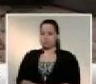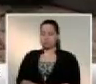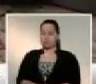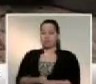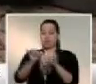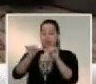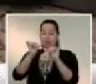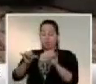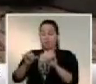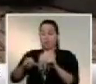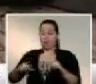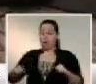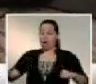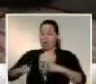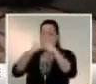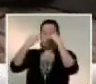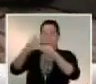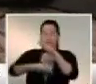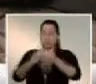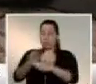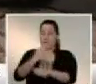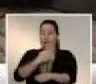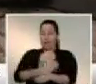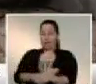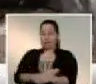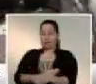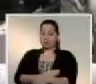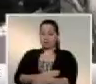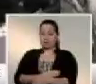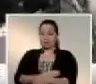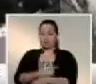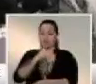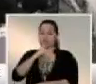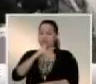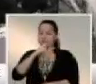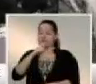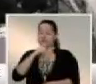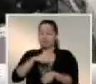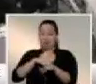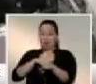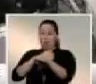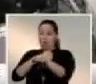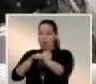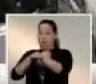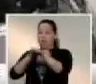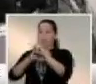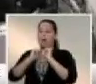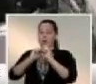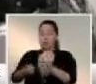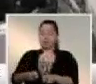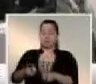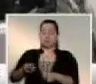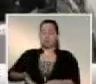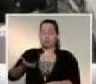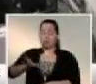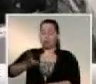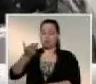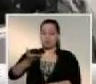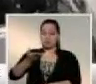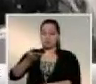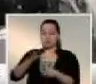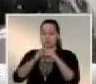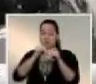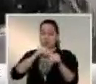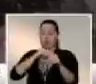Este accidente, como les comentábamos, se registró un poco más temprano, congestionó severamente esta vía de transporte, importantísima sobre todo para